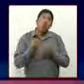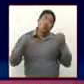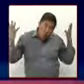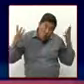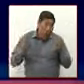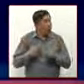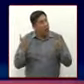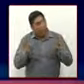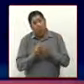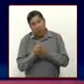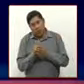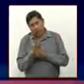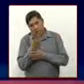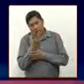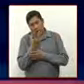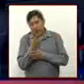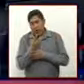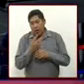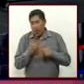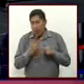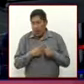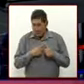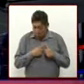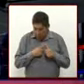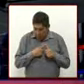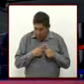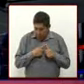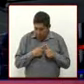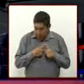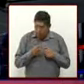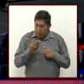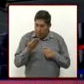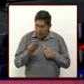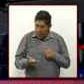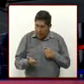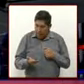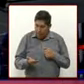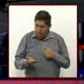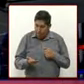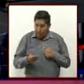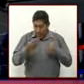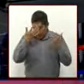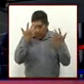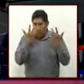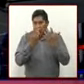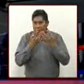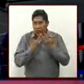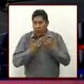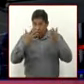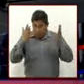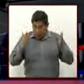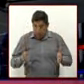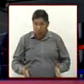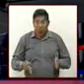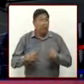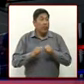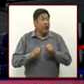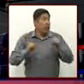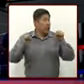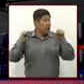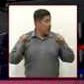estamos todavía creciendo. Primero, existe en este momento una coordinación